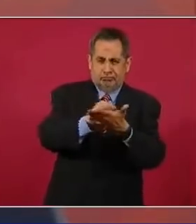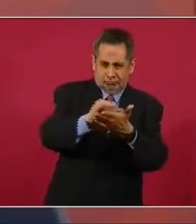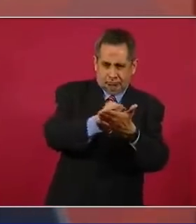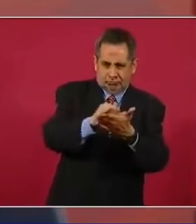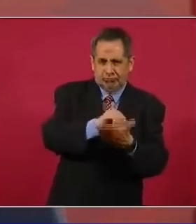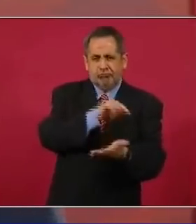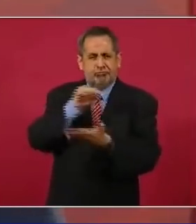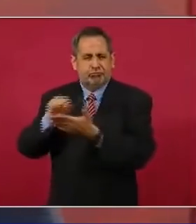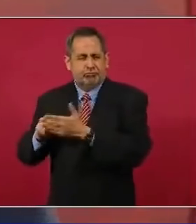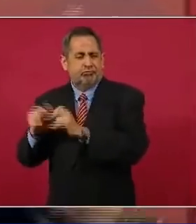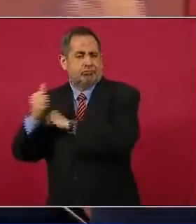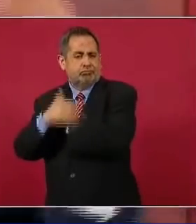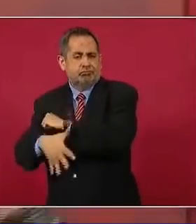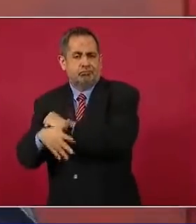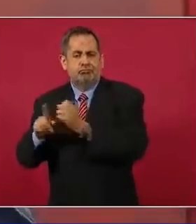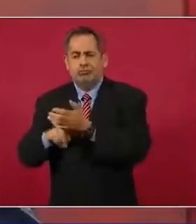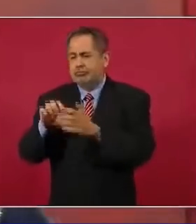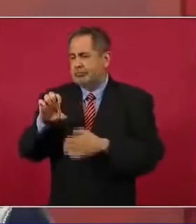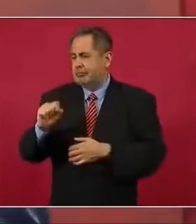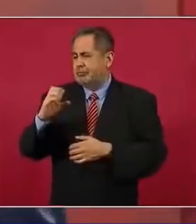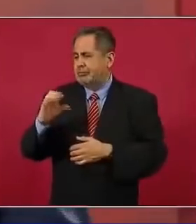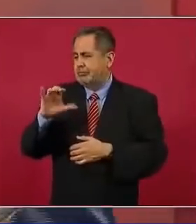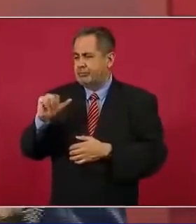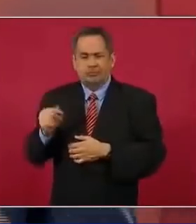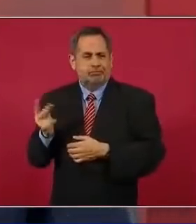escocesa, y Poinsett